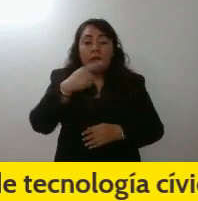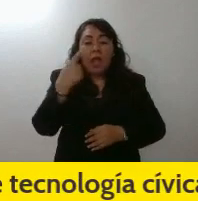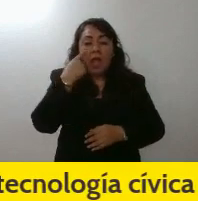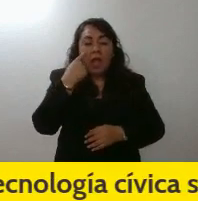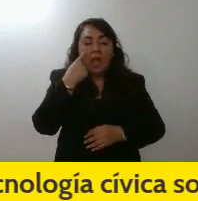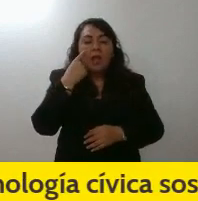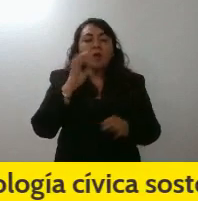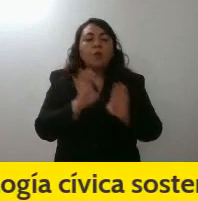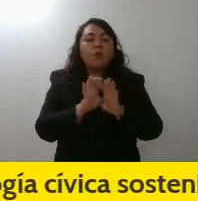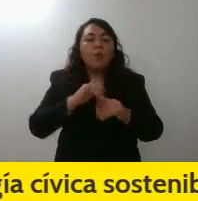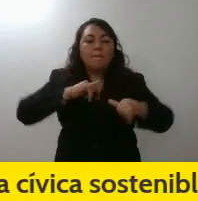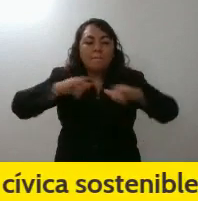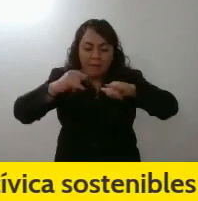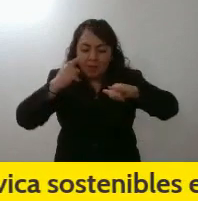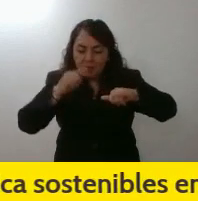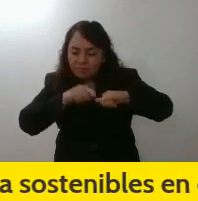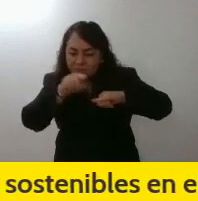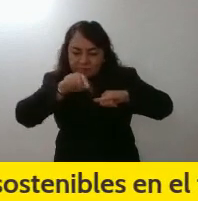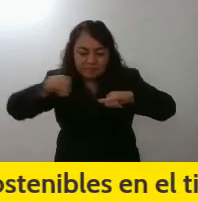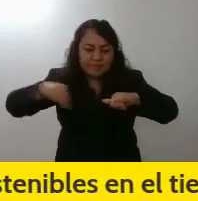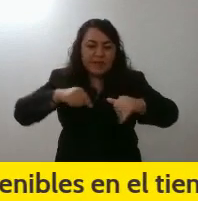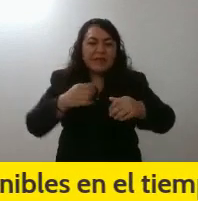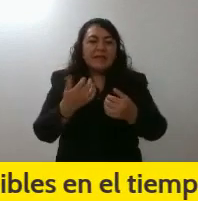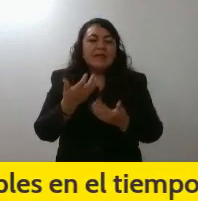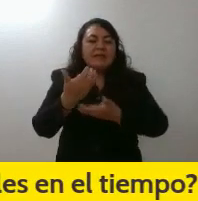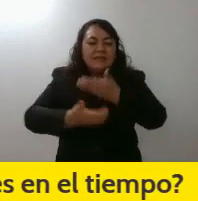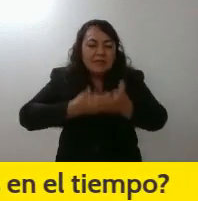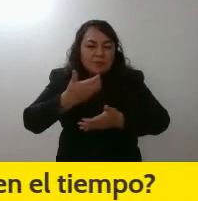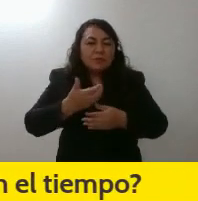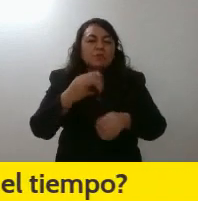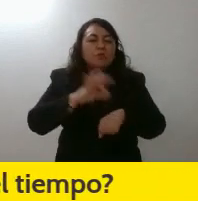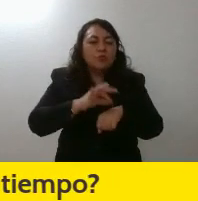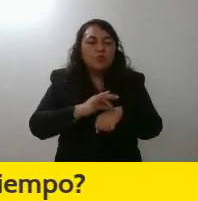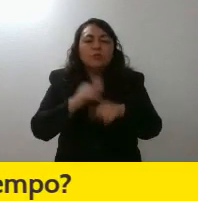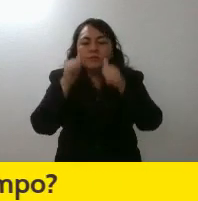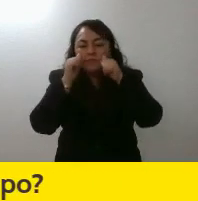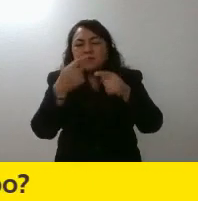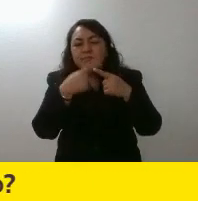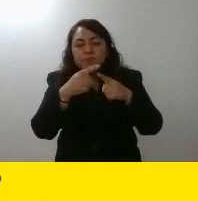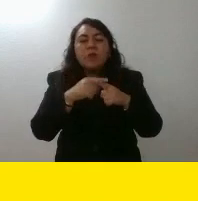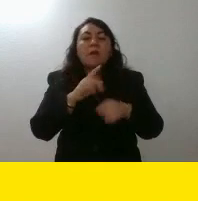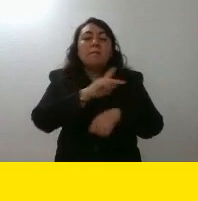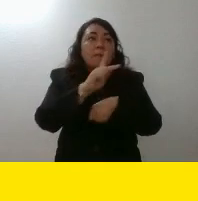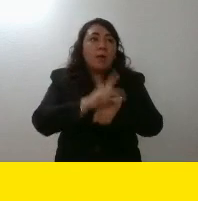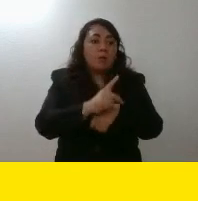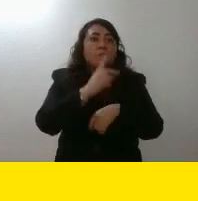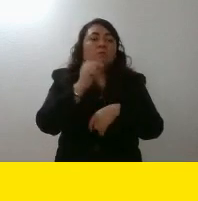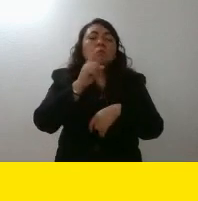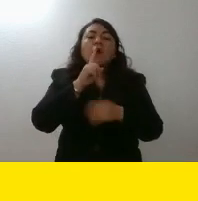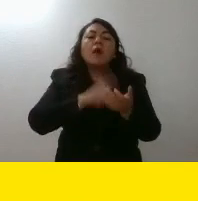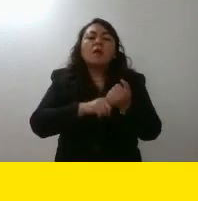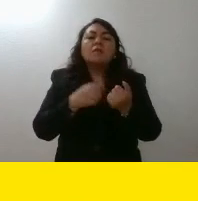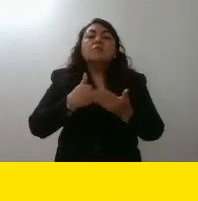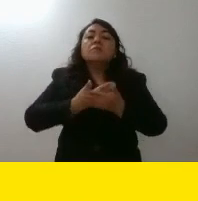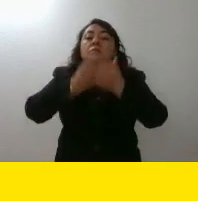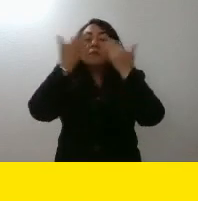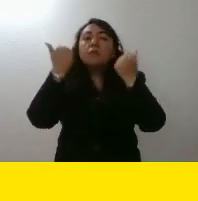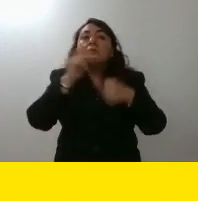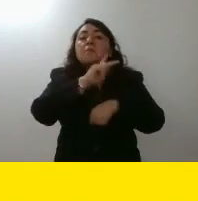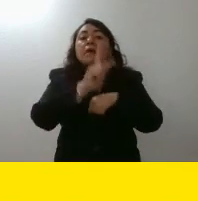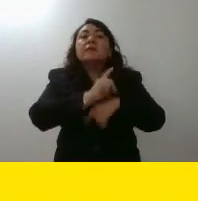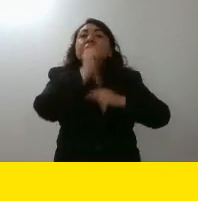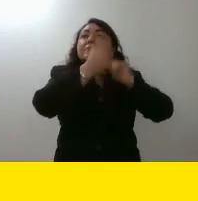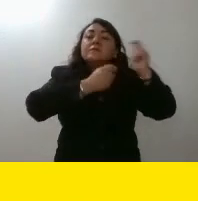mapear, de ubicar servicios, lo que sea, quizás no es de la misma manera en otros países y nosotros no tenemos por qué saber cómo es en otros